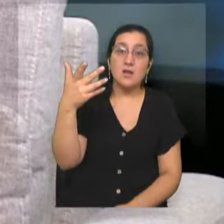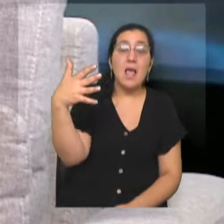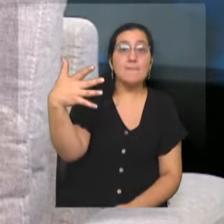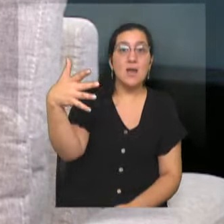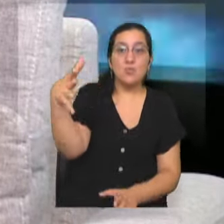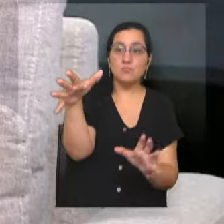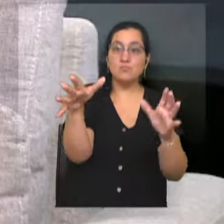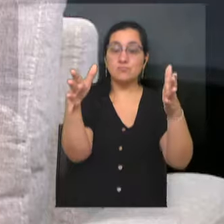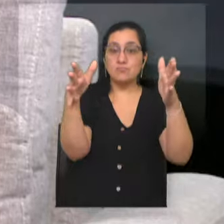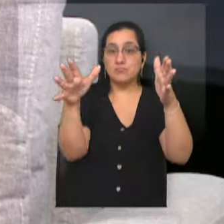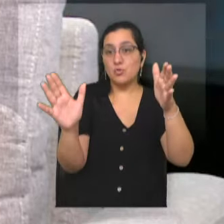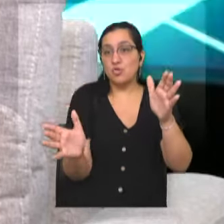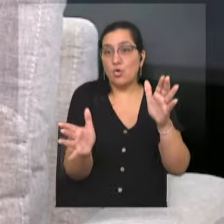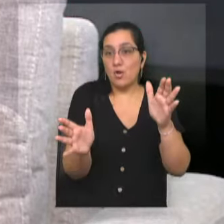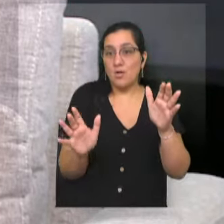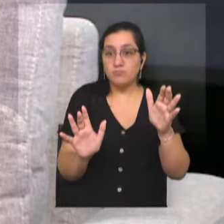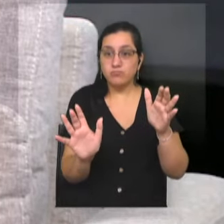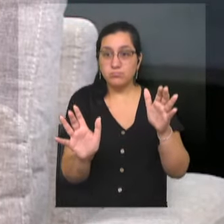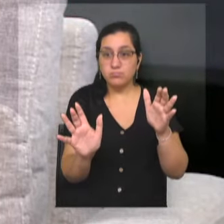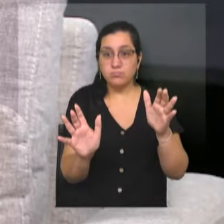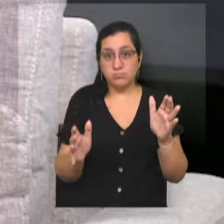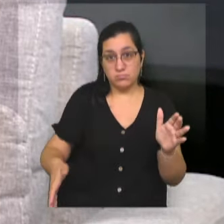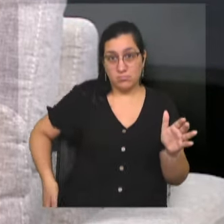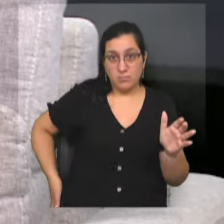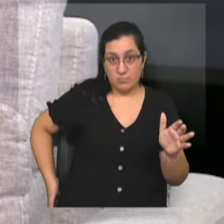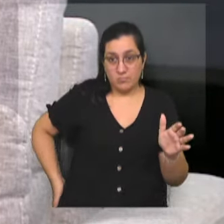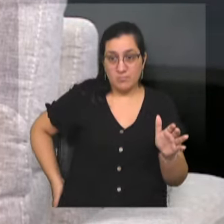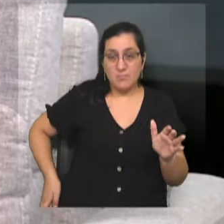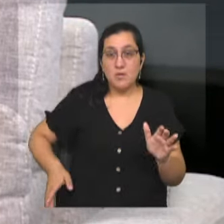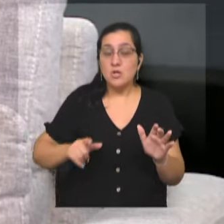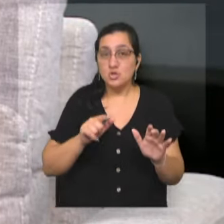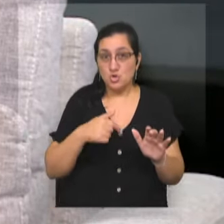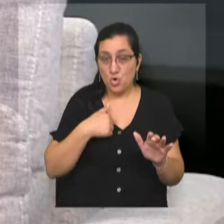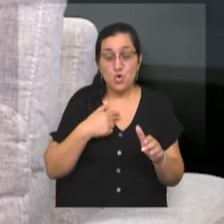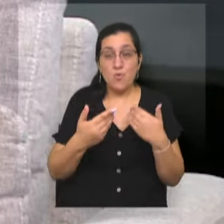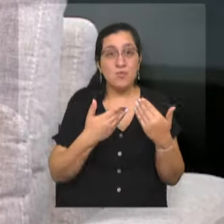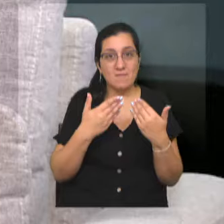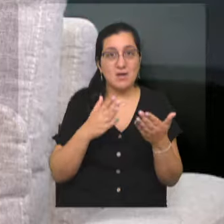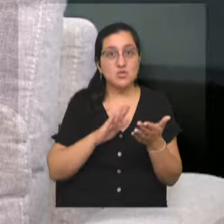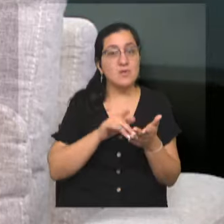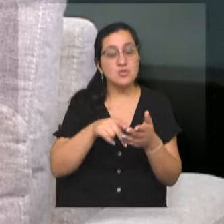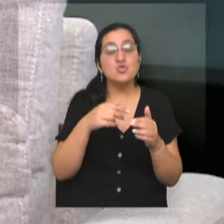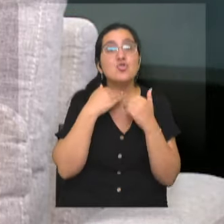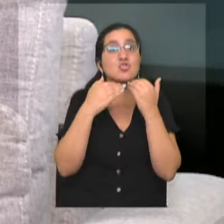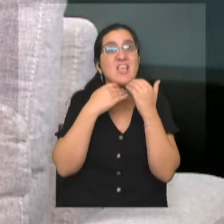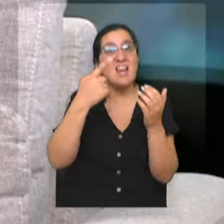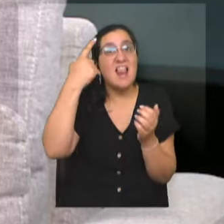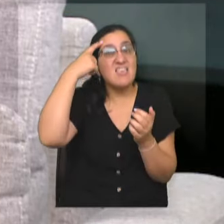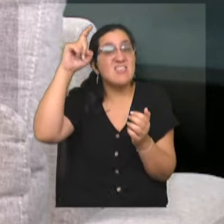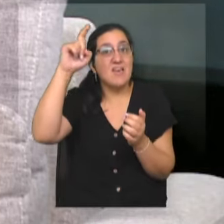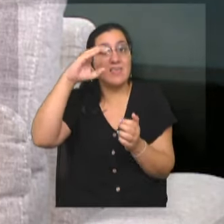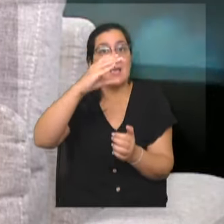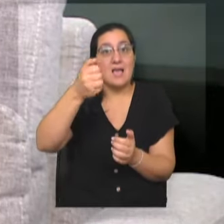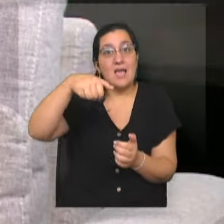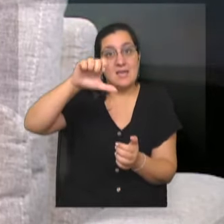Canessa toca algunas partes del cuerpo un poco indebidas. Ajá. No voy a hablar de eso porque realmente yo no sé la intención de Canessa. No lo conozco,